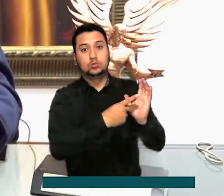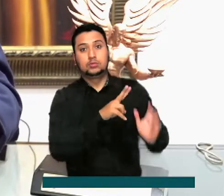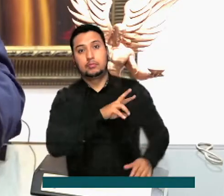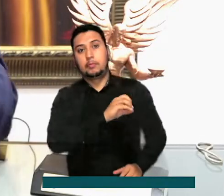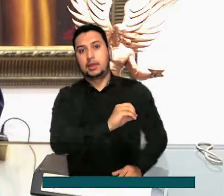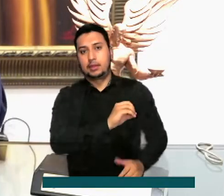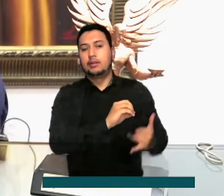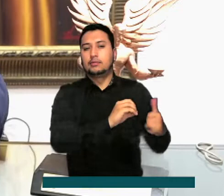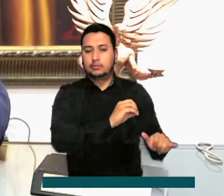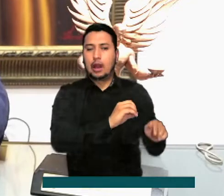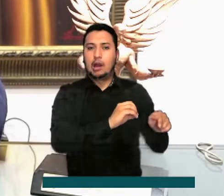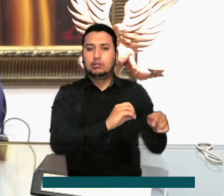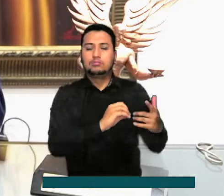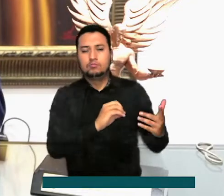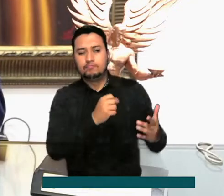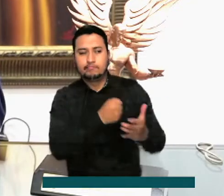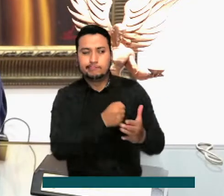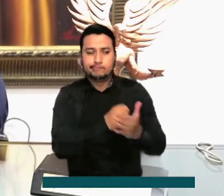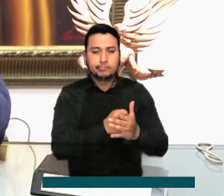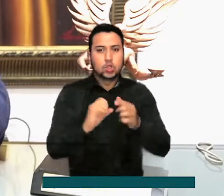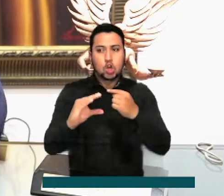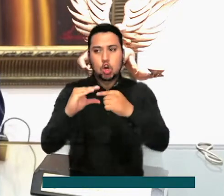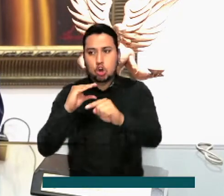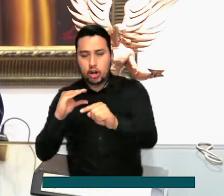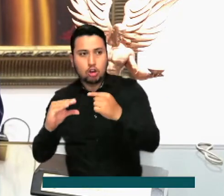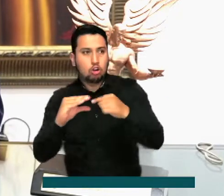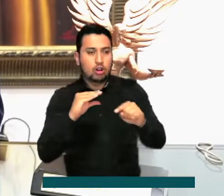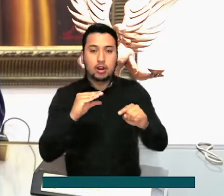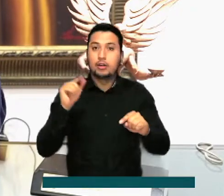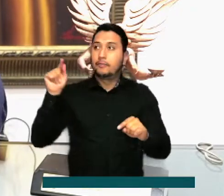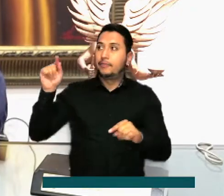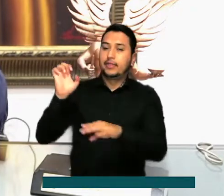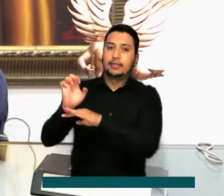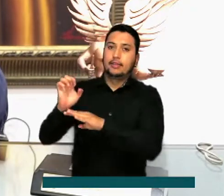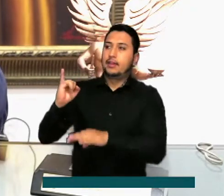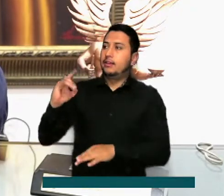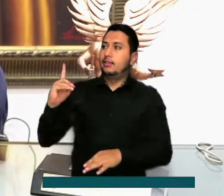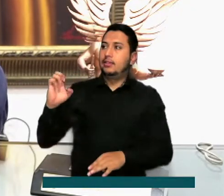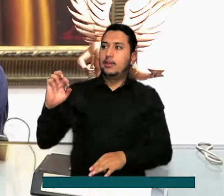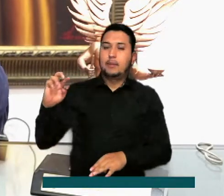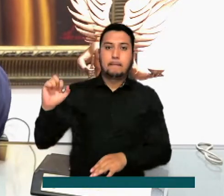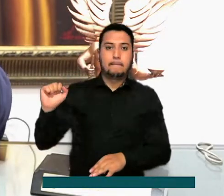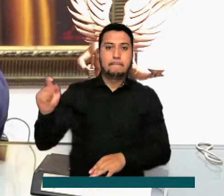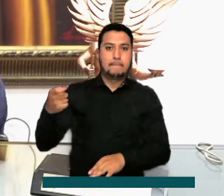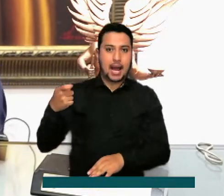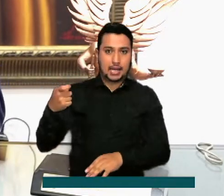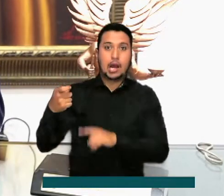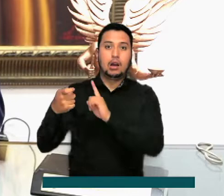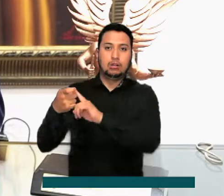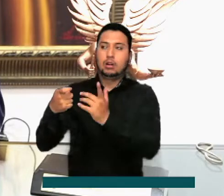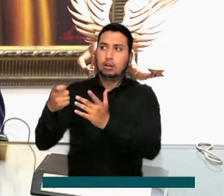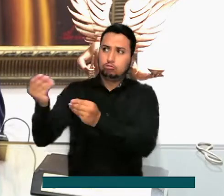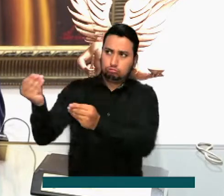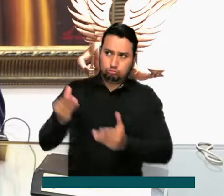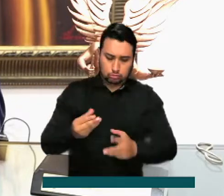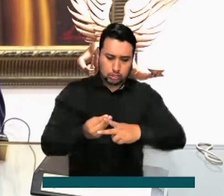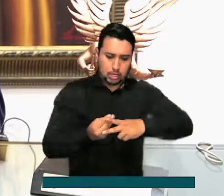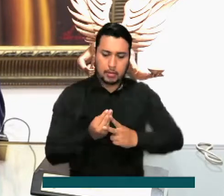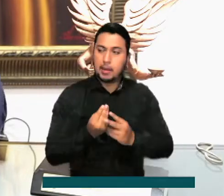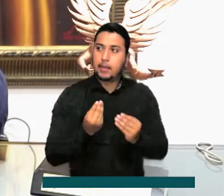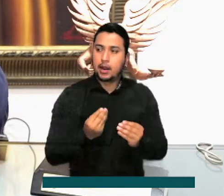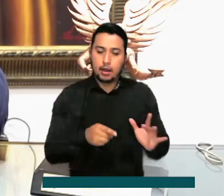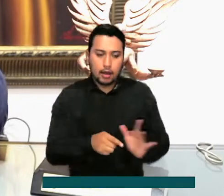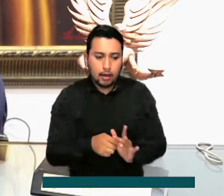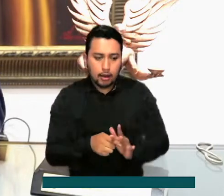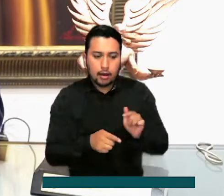a través de correos de oficios con la ley de pac para que nos facilitarán esta importante herramienta e implementarla en las